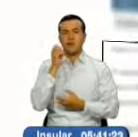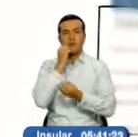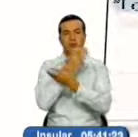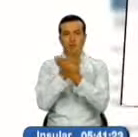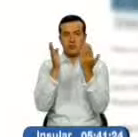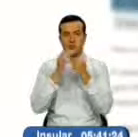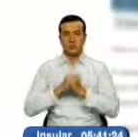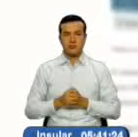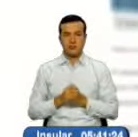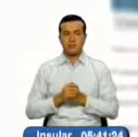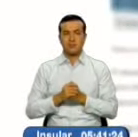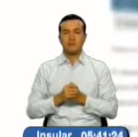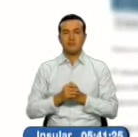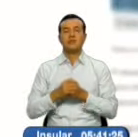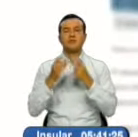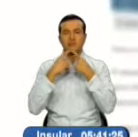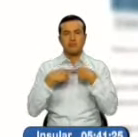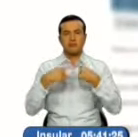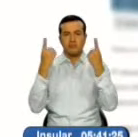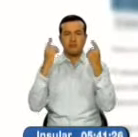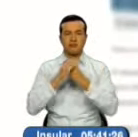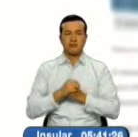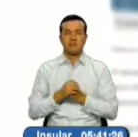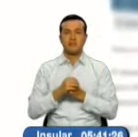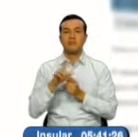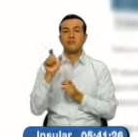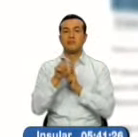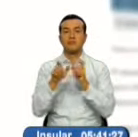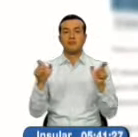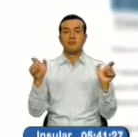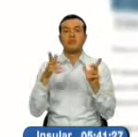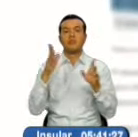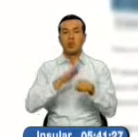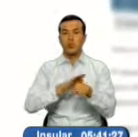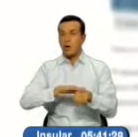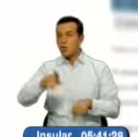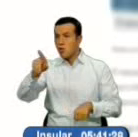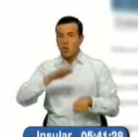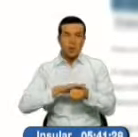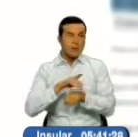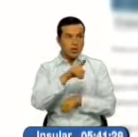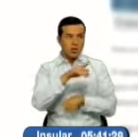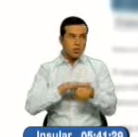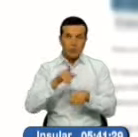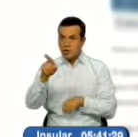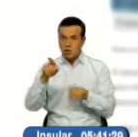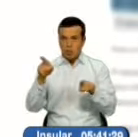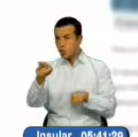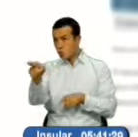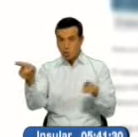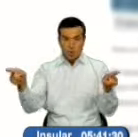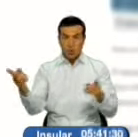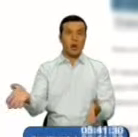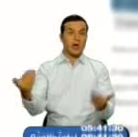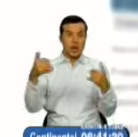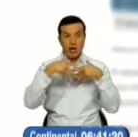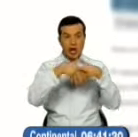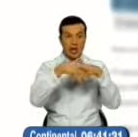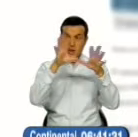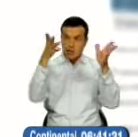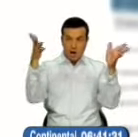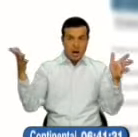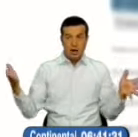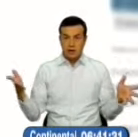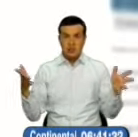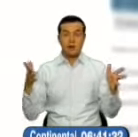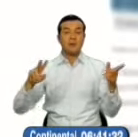hecho, según el medio de comunicación. Los partidarios empezaron a culpar unos a otros por no acudir a las manifestaciones en las calles, luego